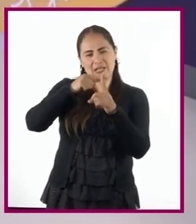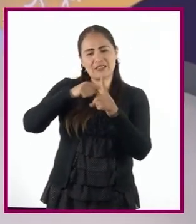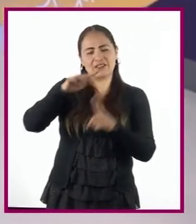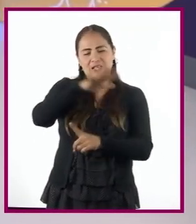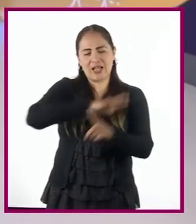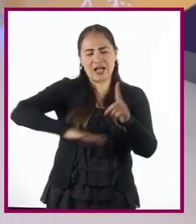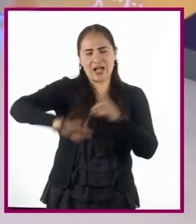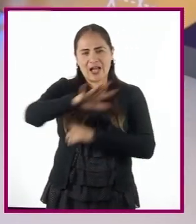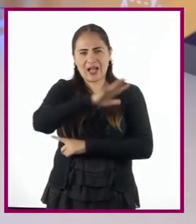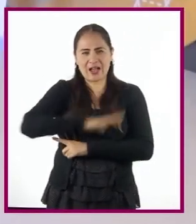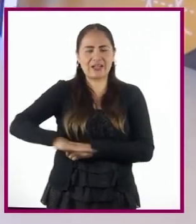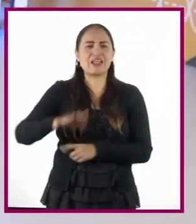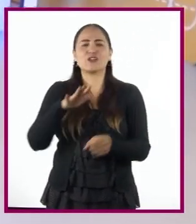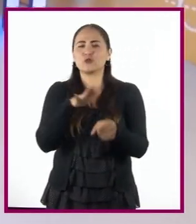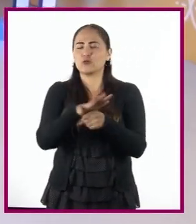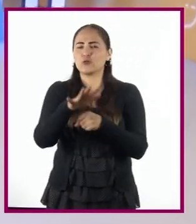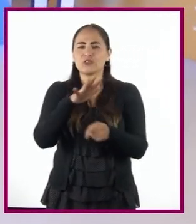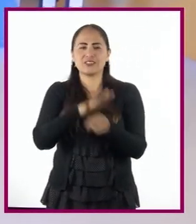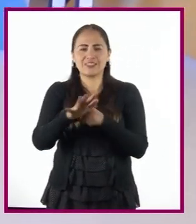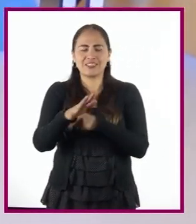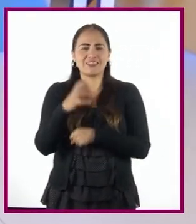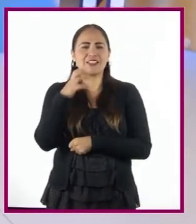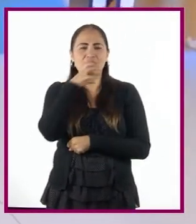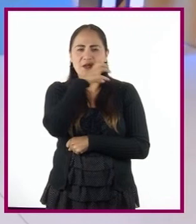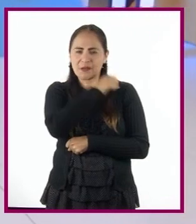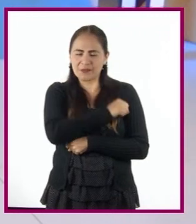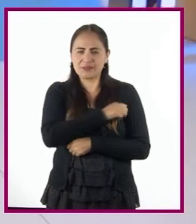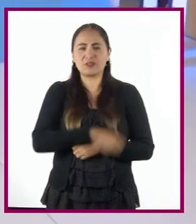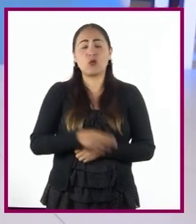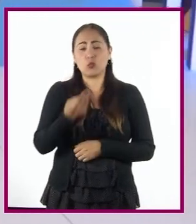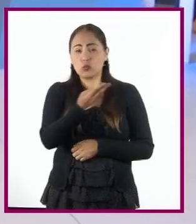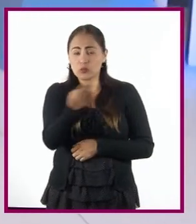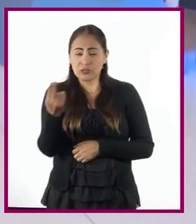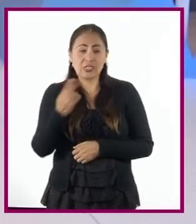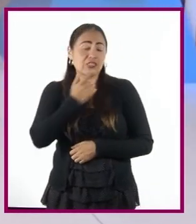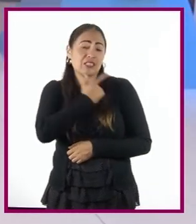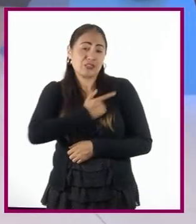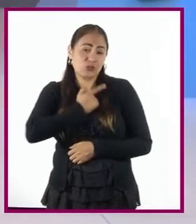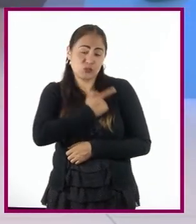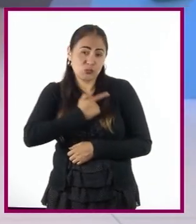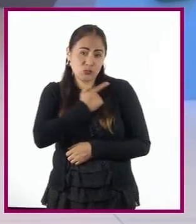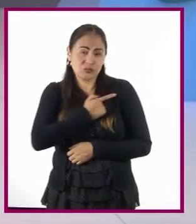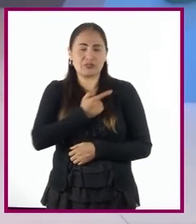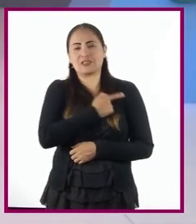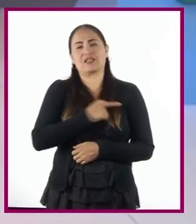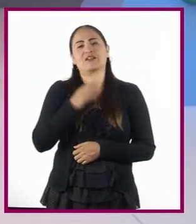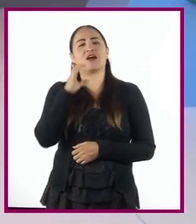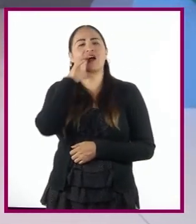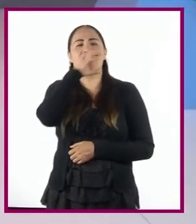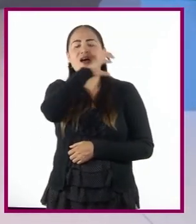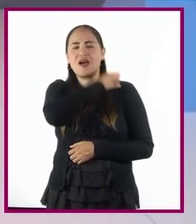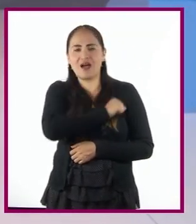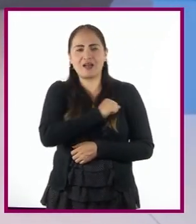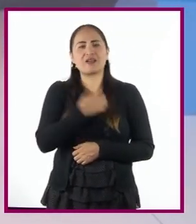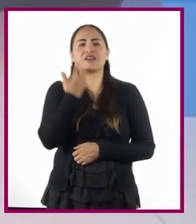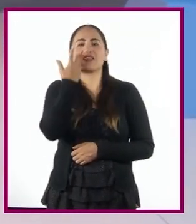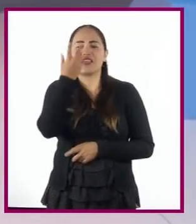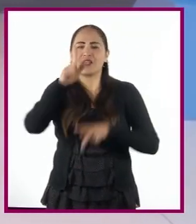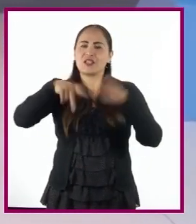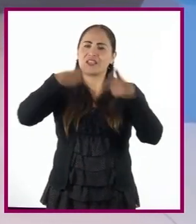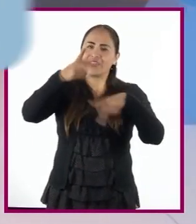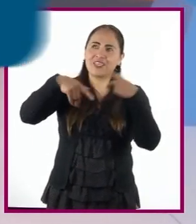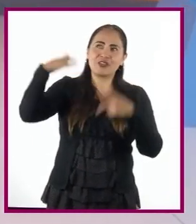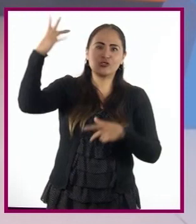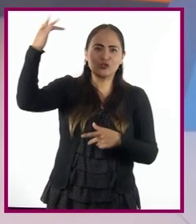clima cálido. Así que, si les gusta el clima caluroso y quieren ir a tomar un buen bronceado